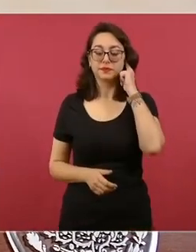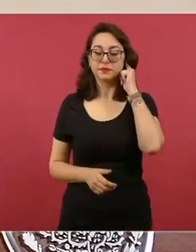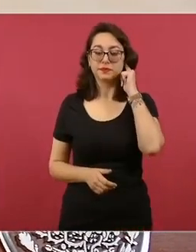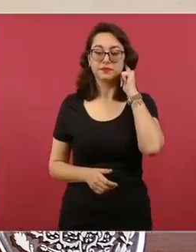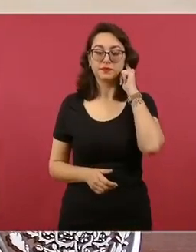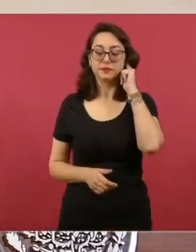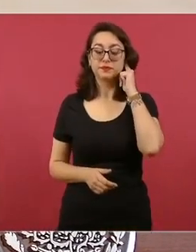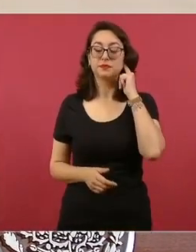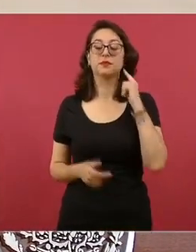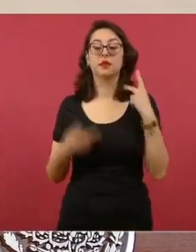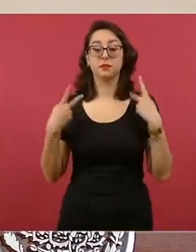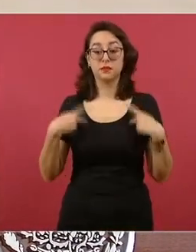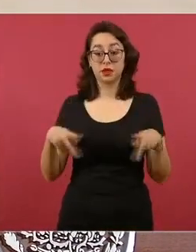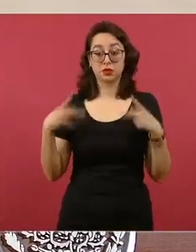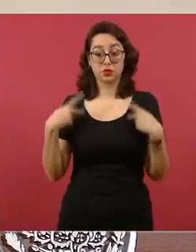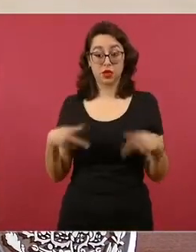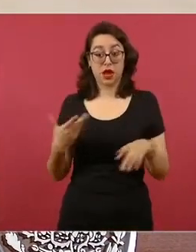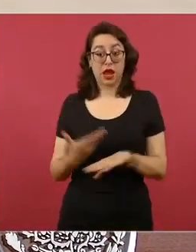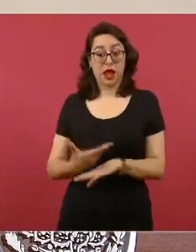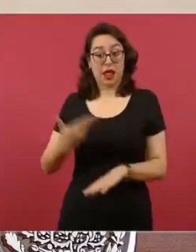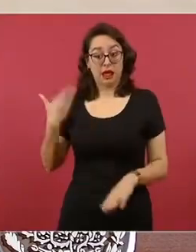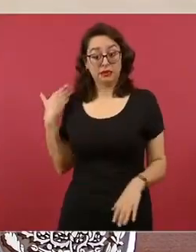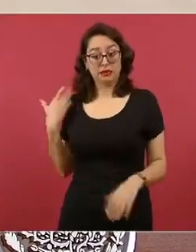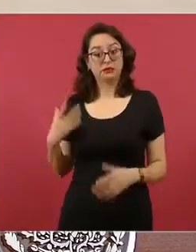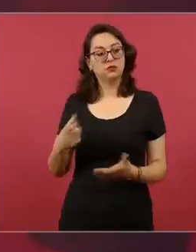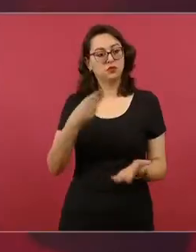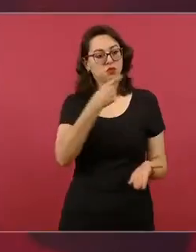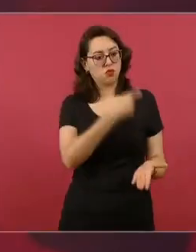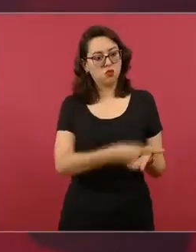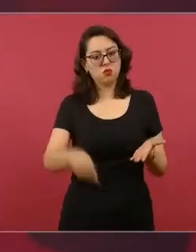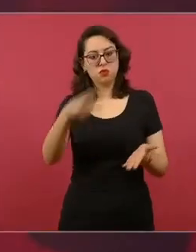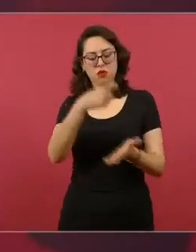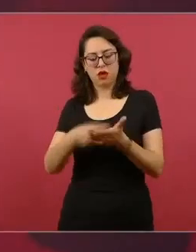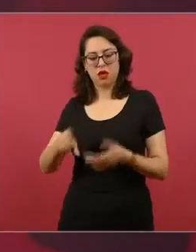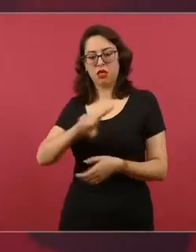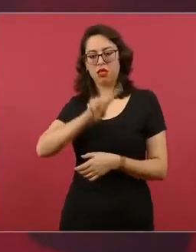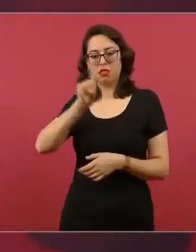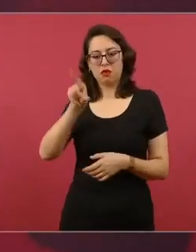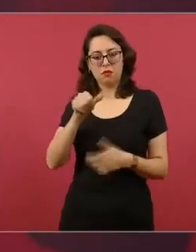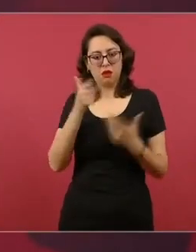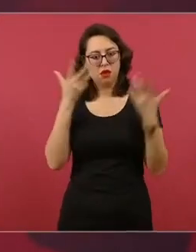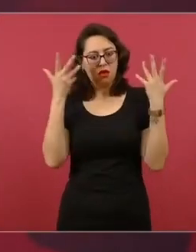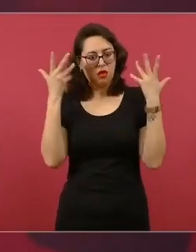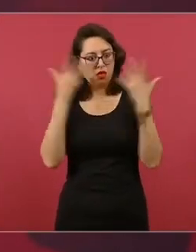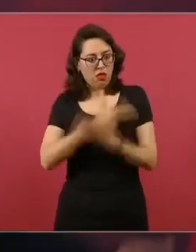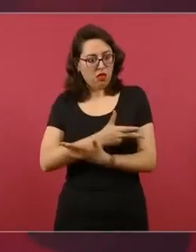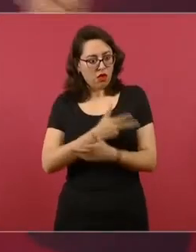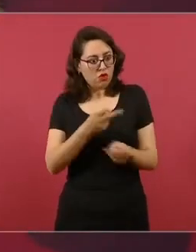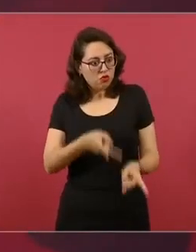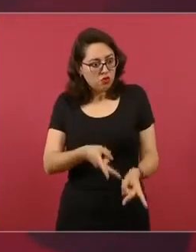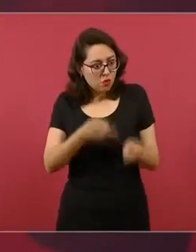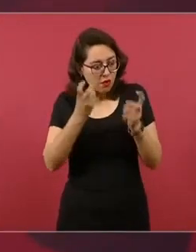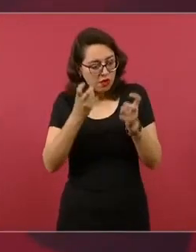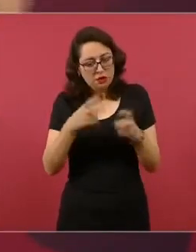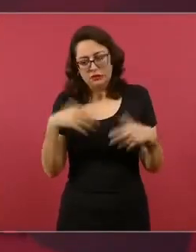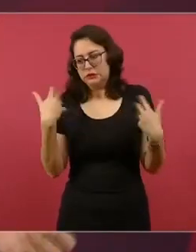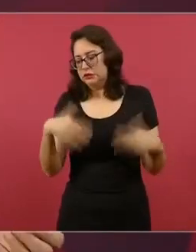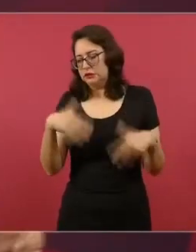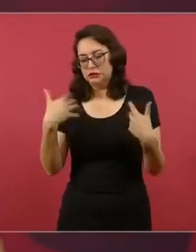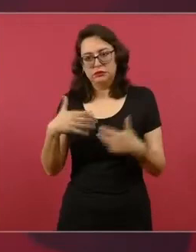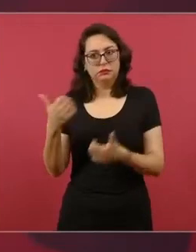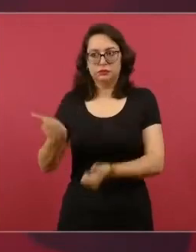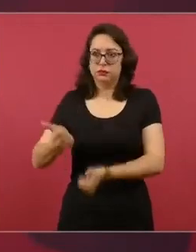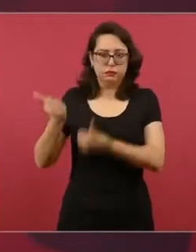privados que están ayudando en esta campaña de rescate que se está haciendo a nivel nacional.